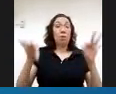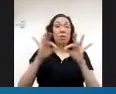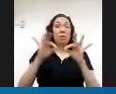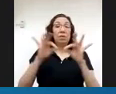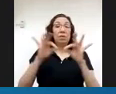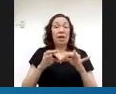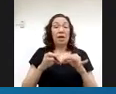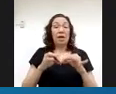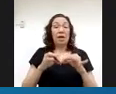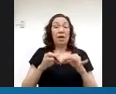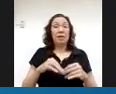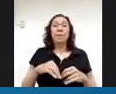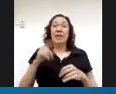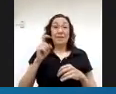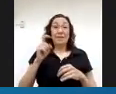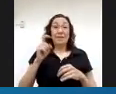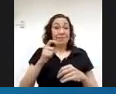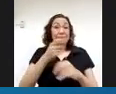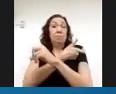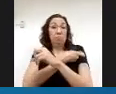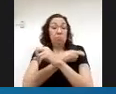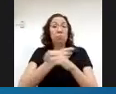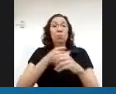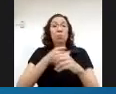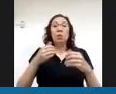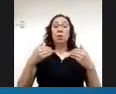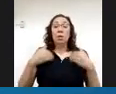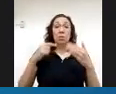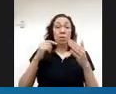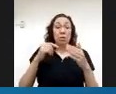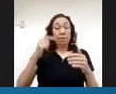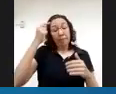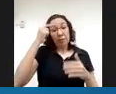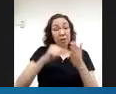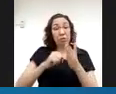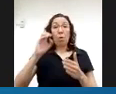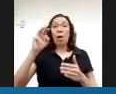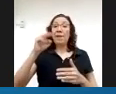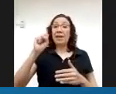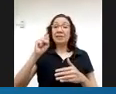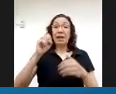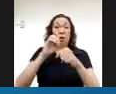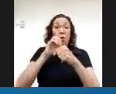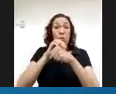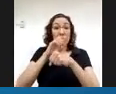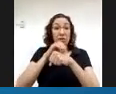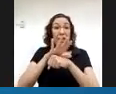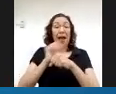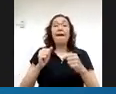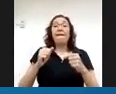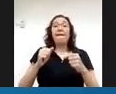en cuenta todo eso, la OMS recomienda la vacuna para personas arriba